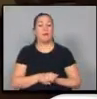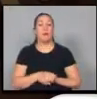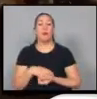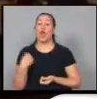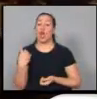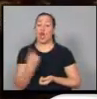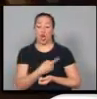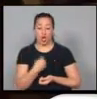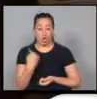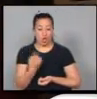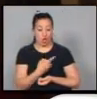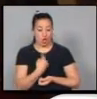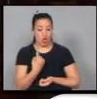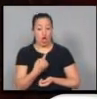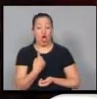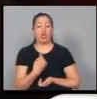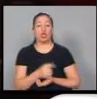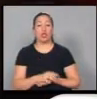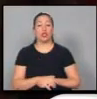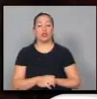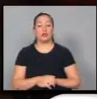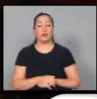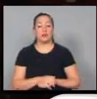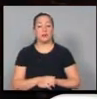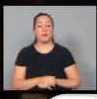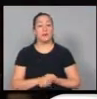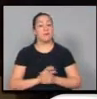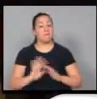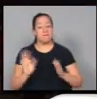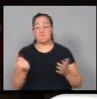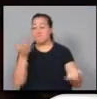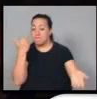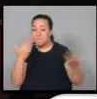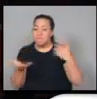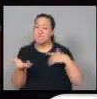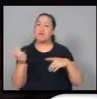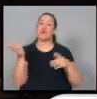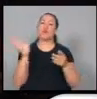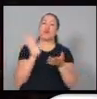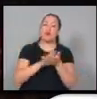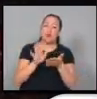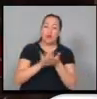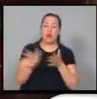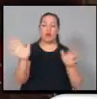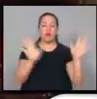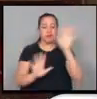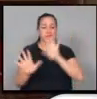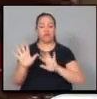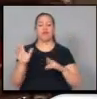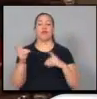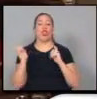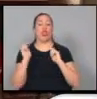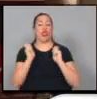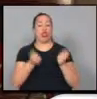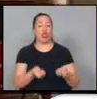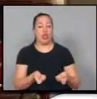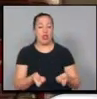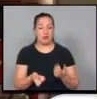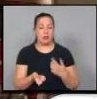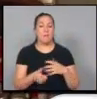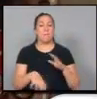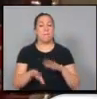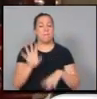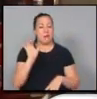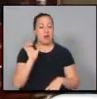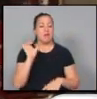Nosotros pudimos desarmarlo todo, volverlo a armar, fue donado por la Fuerza Aérea, más que nada